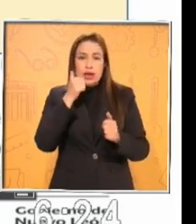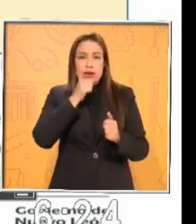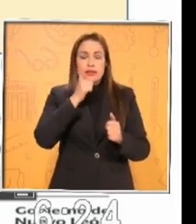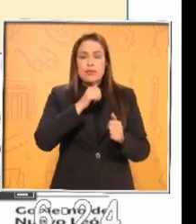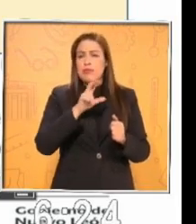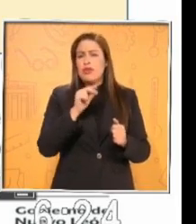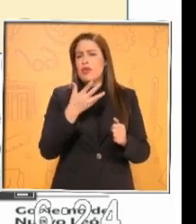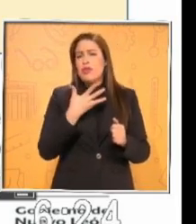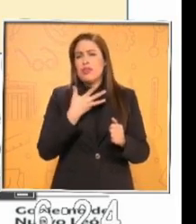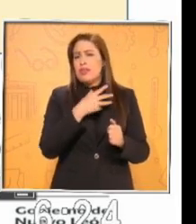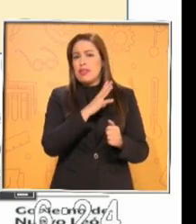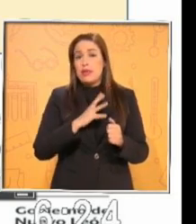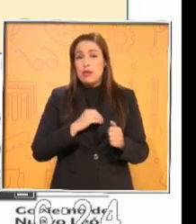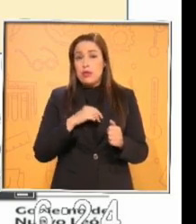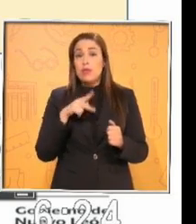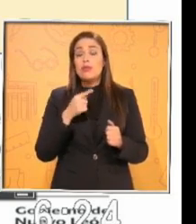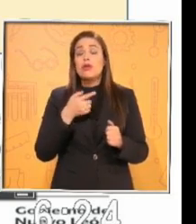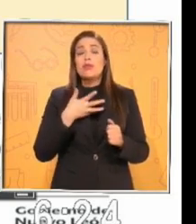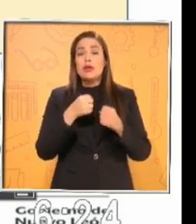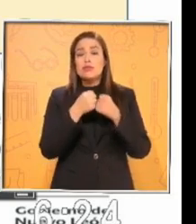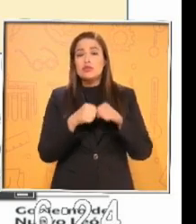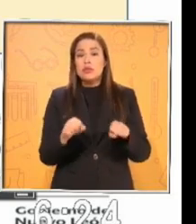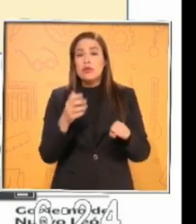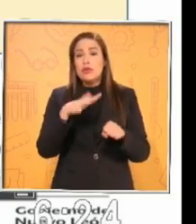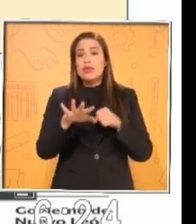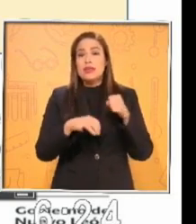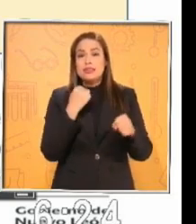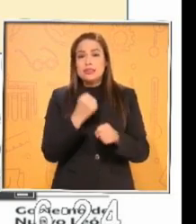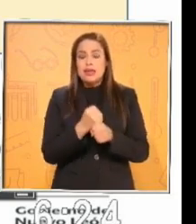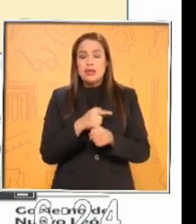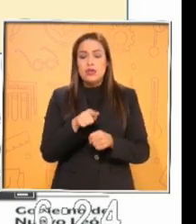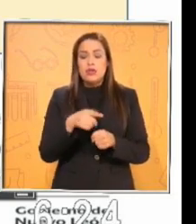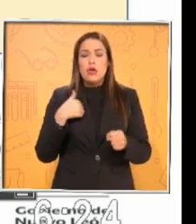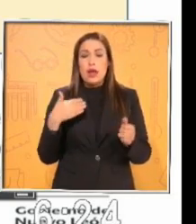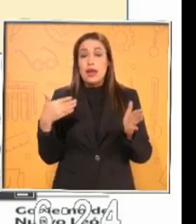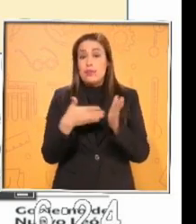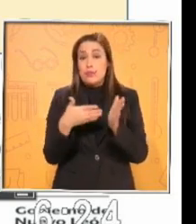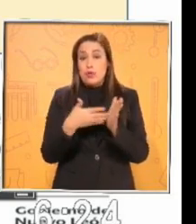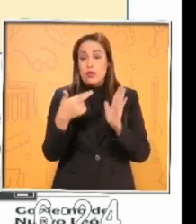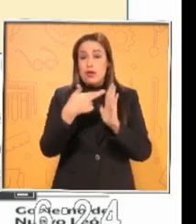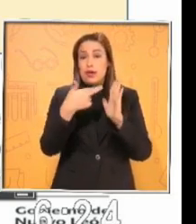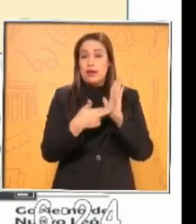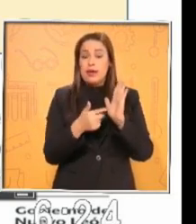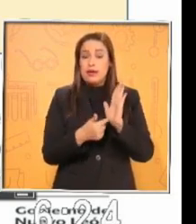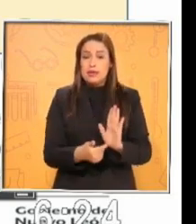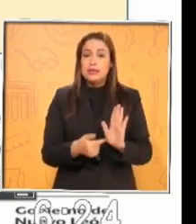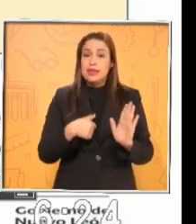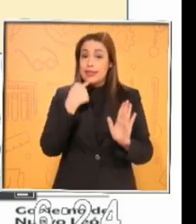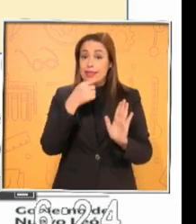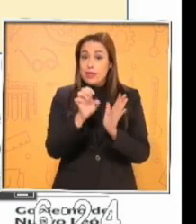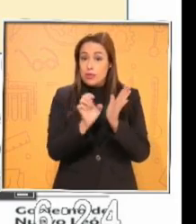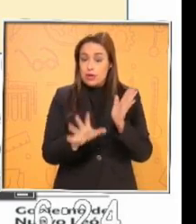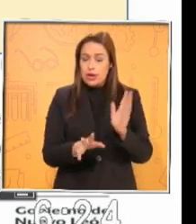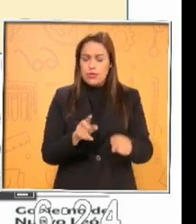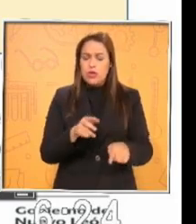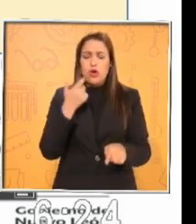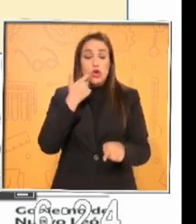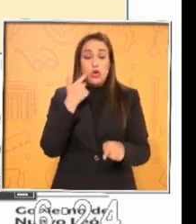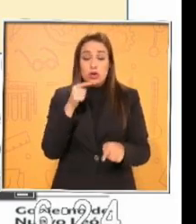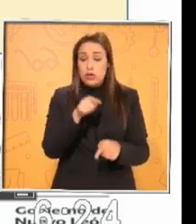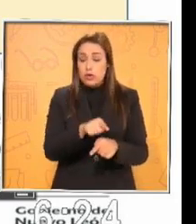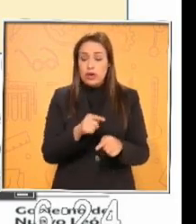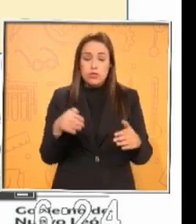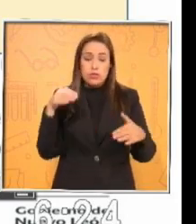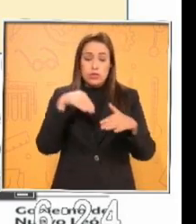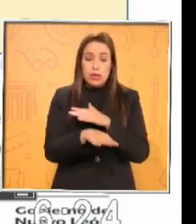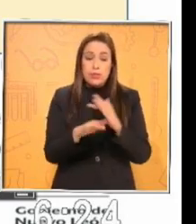un sobrino de 12 años, al que le pongo algunos límites. Por ejemplo, no quiero que esté en redes